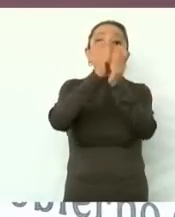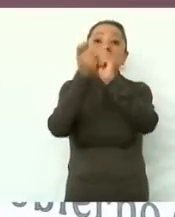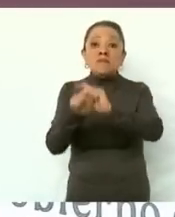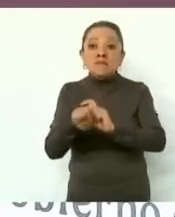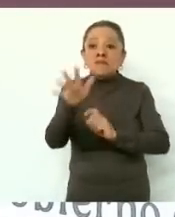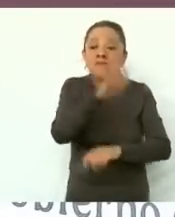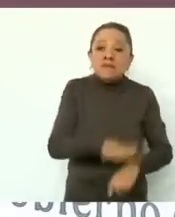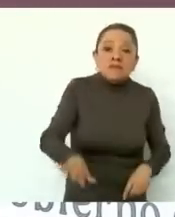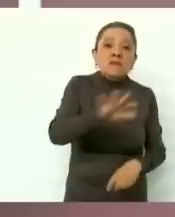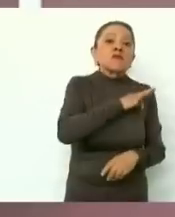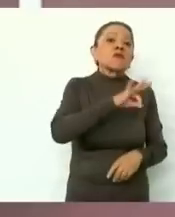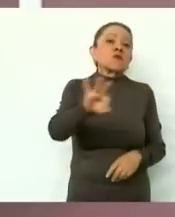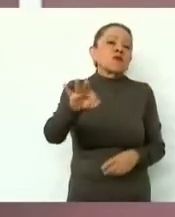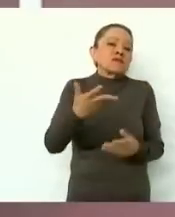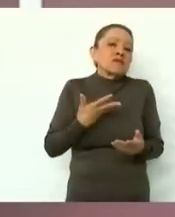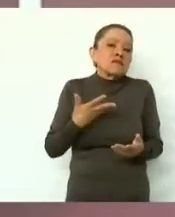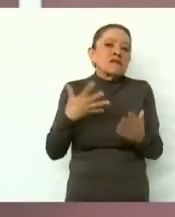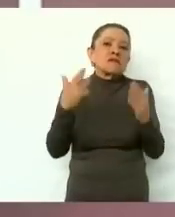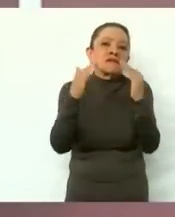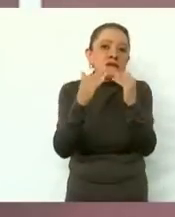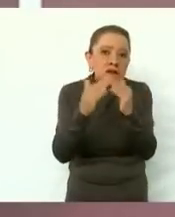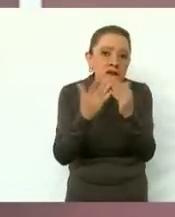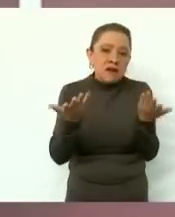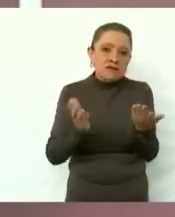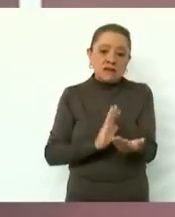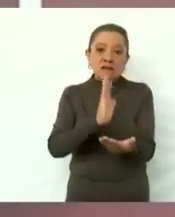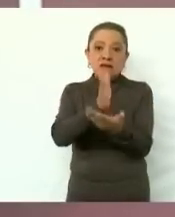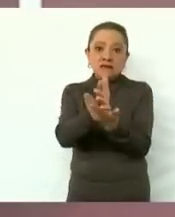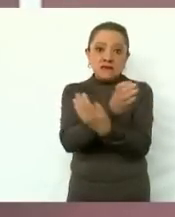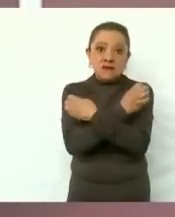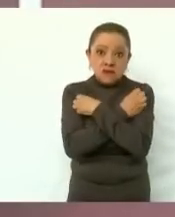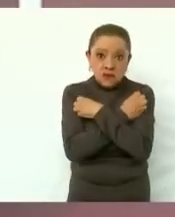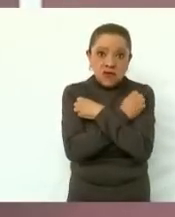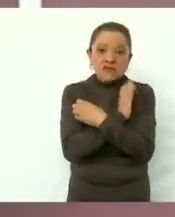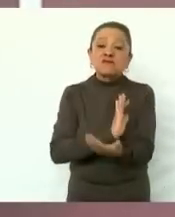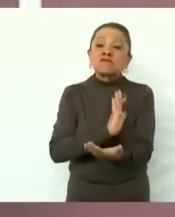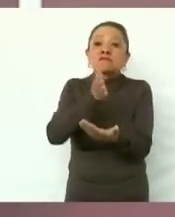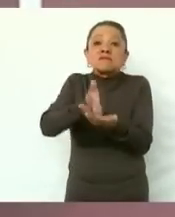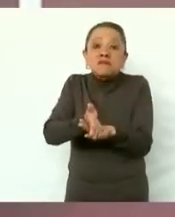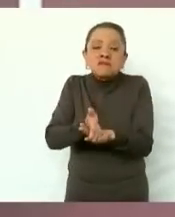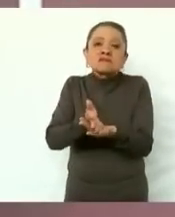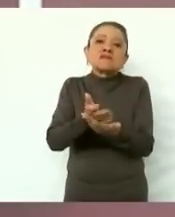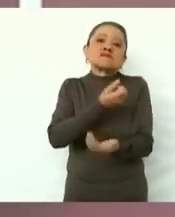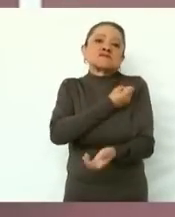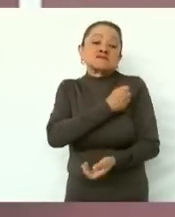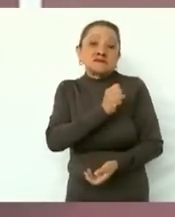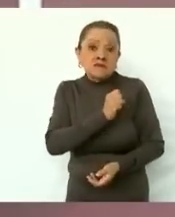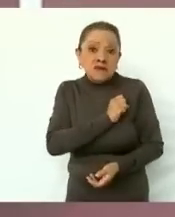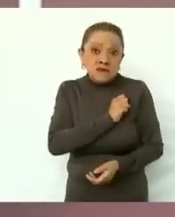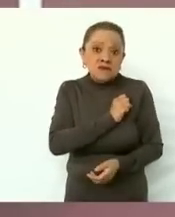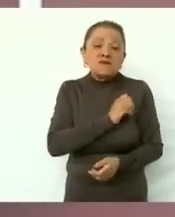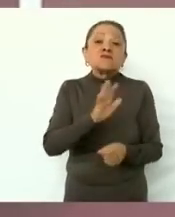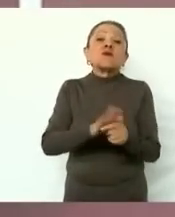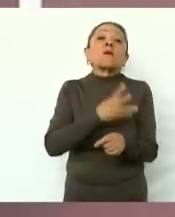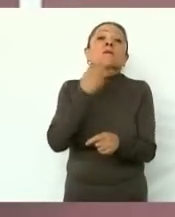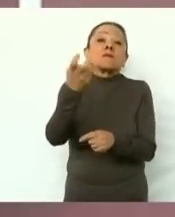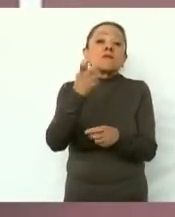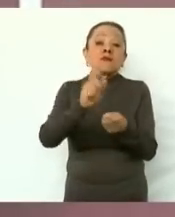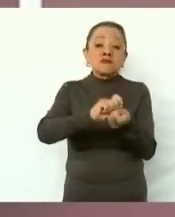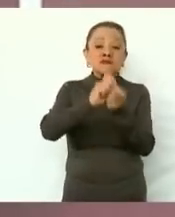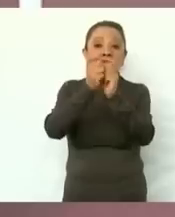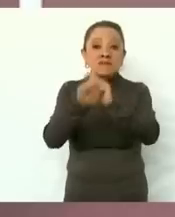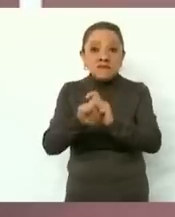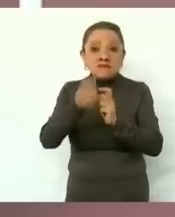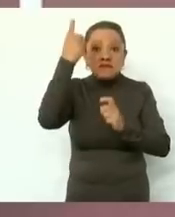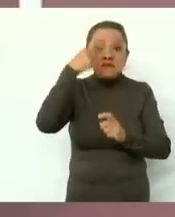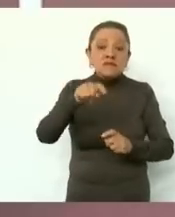acceso a la educación, acceso a la salud pública. Para eso es la transformación, para que el pueblo de México viva bien,